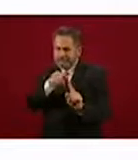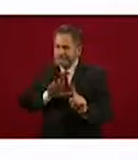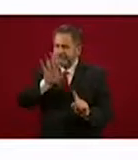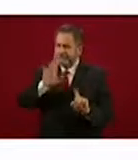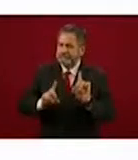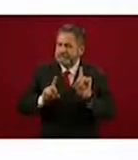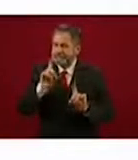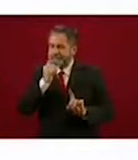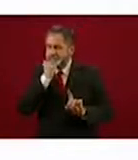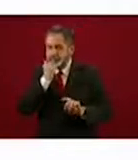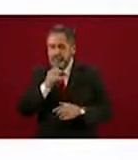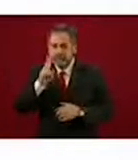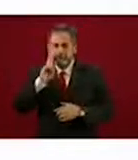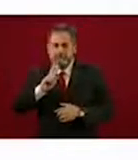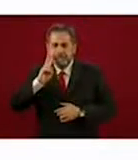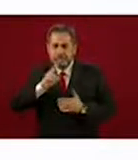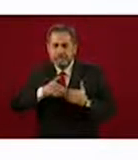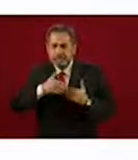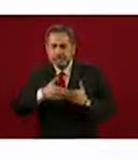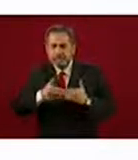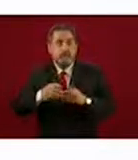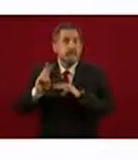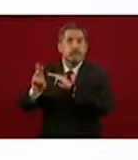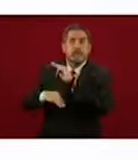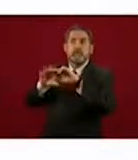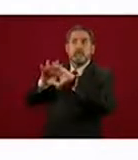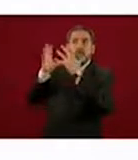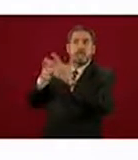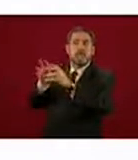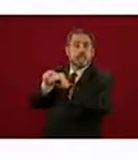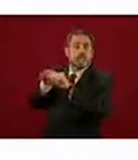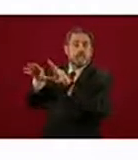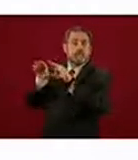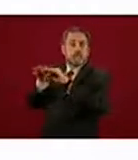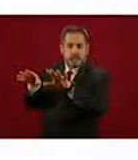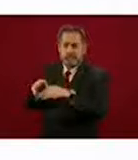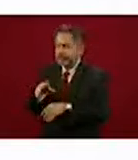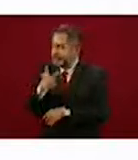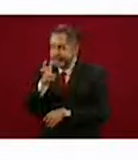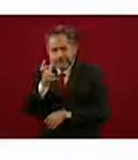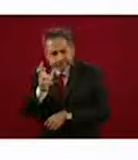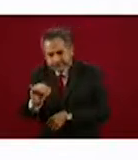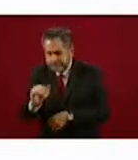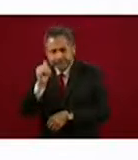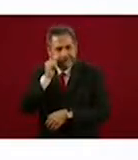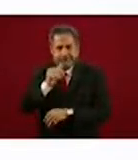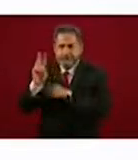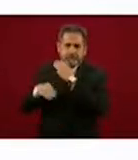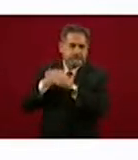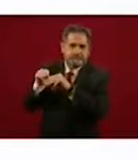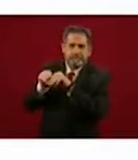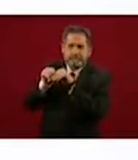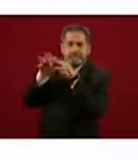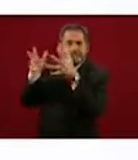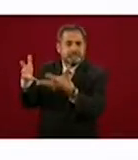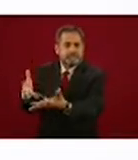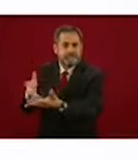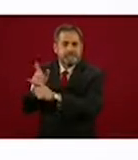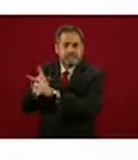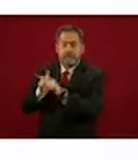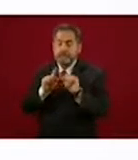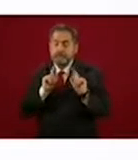conforme la enfermedad se vaya propagando por el mundo cosa que va a ocurrir tengamos lo muy claro ya